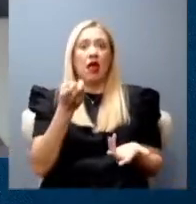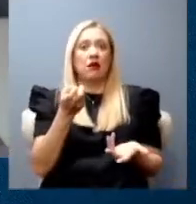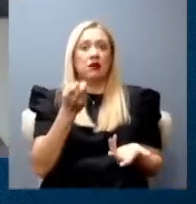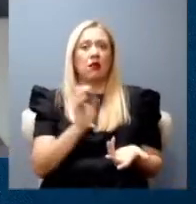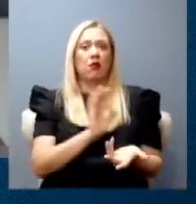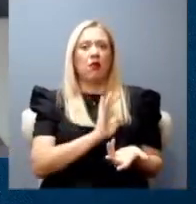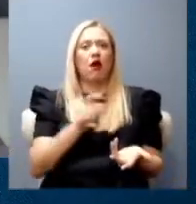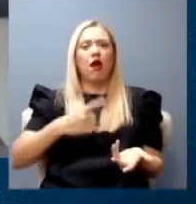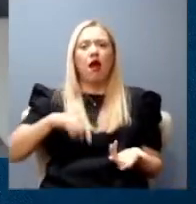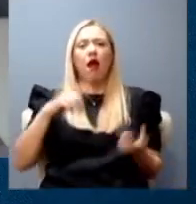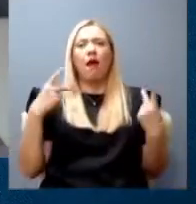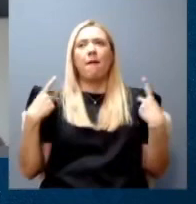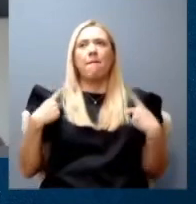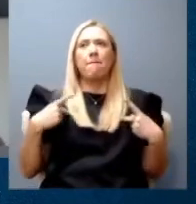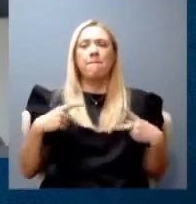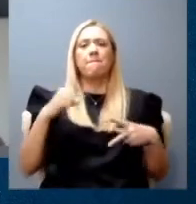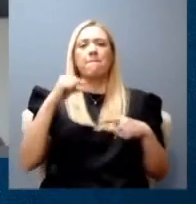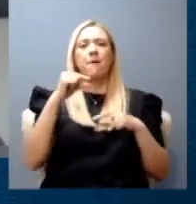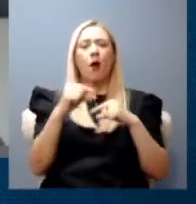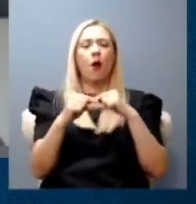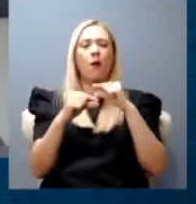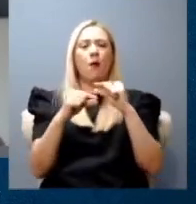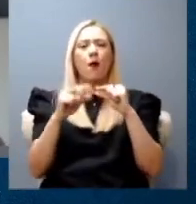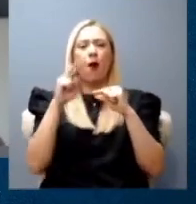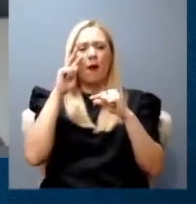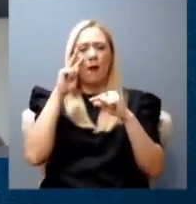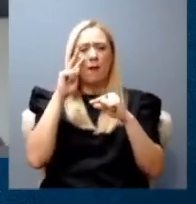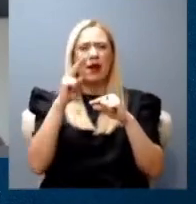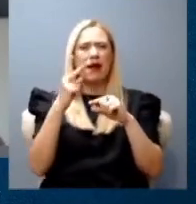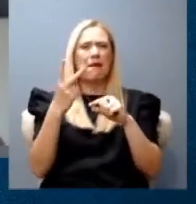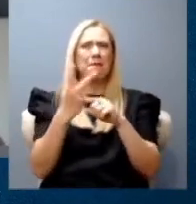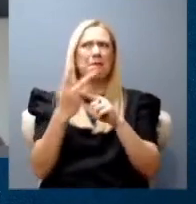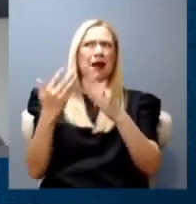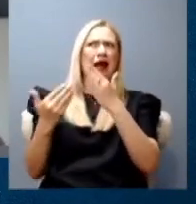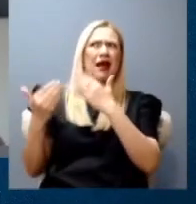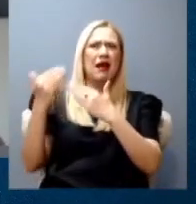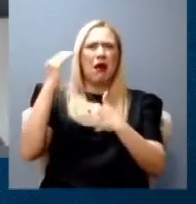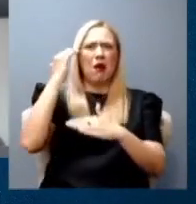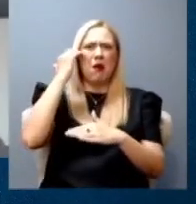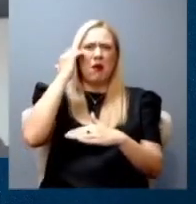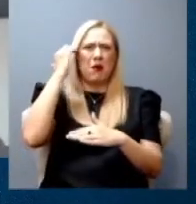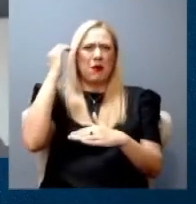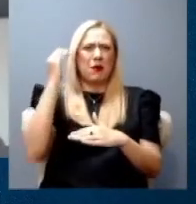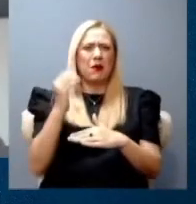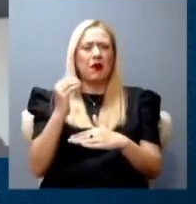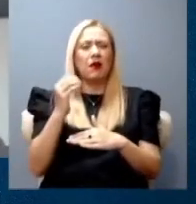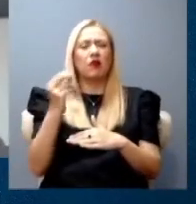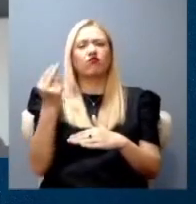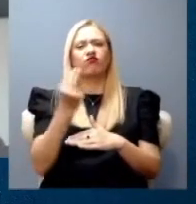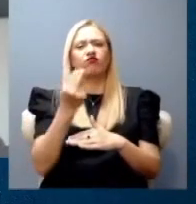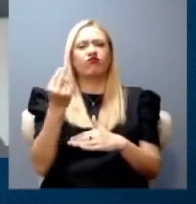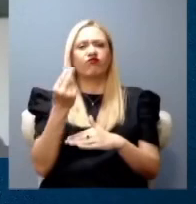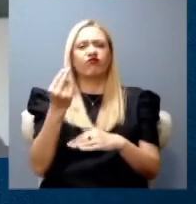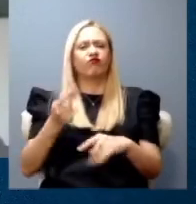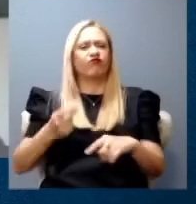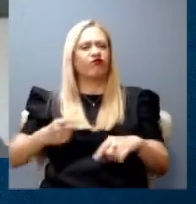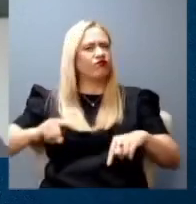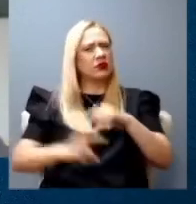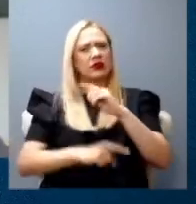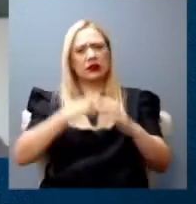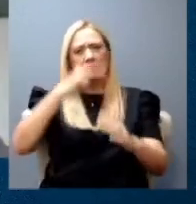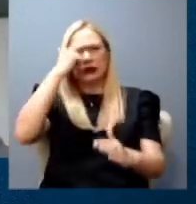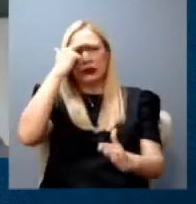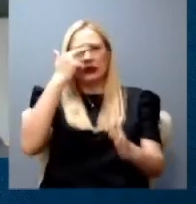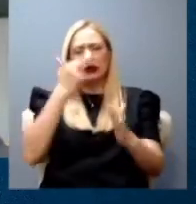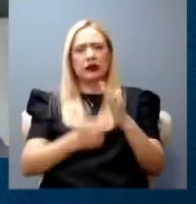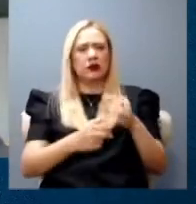las sociedades enfrentar ese pasado de atrocidades y enfrentar la masividad de violaciones a los derechos humanos. Y eso